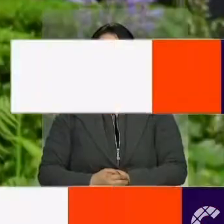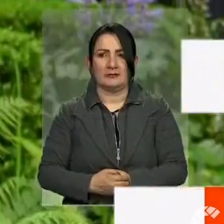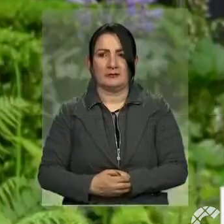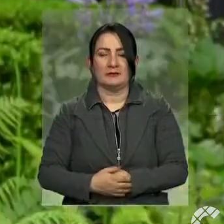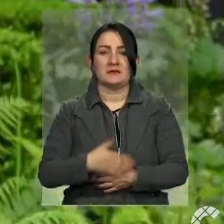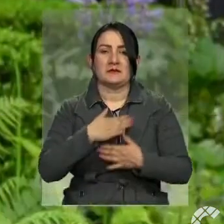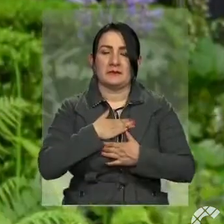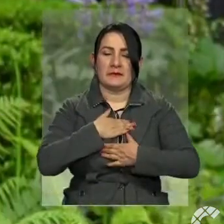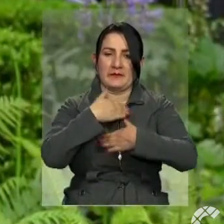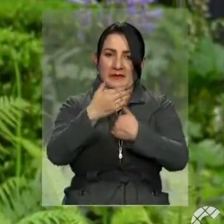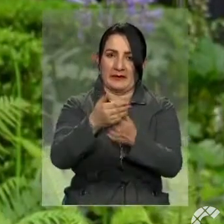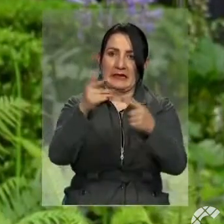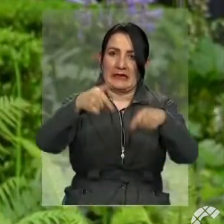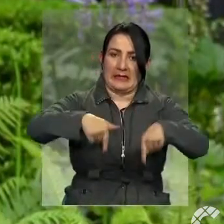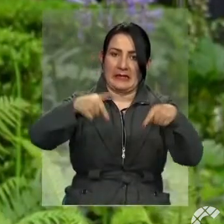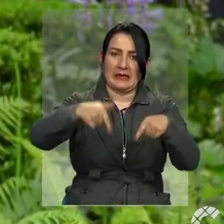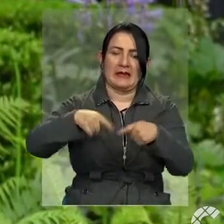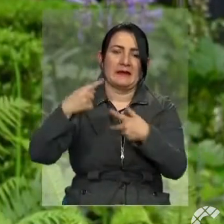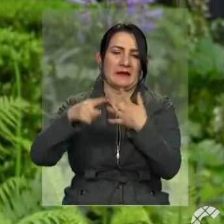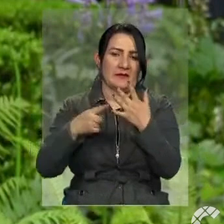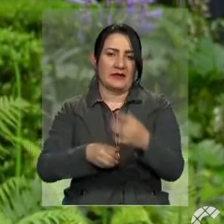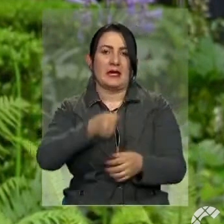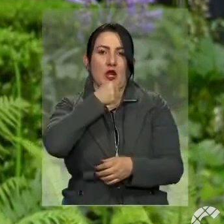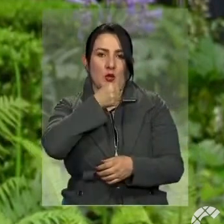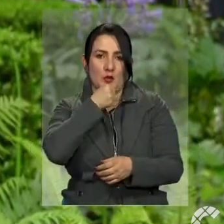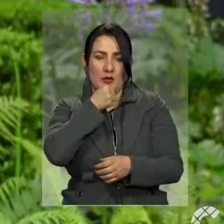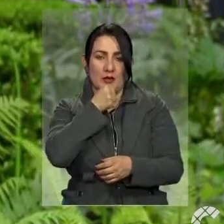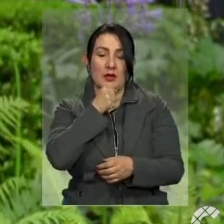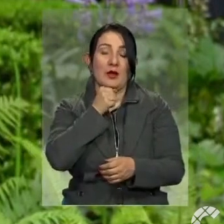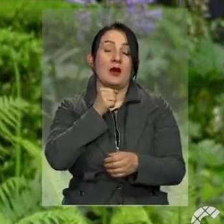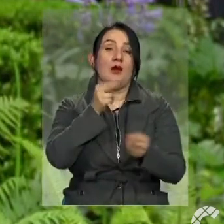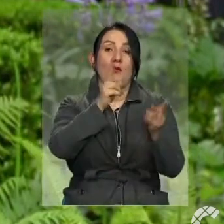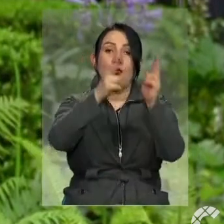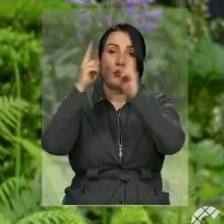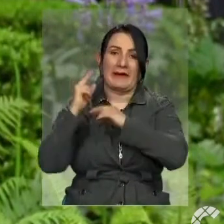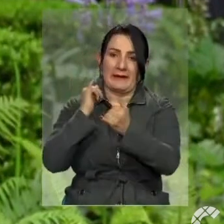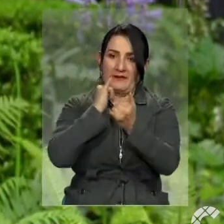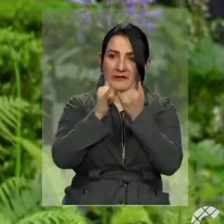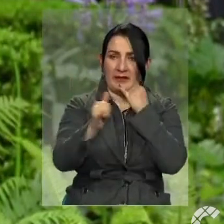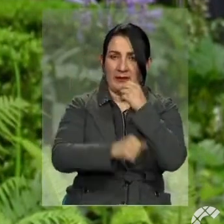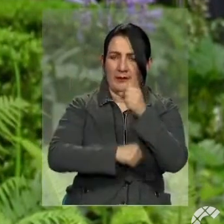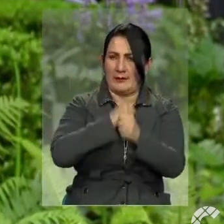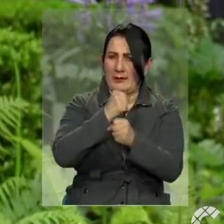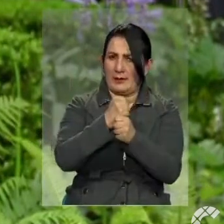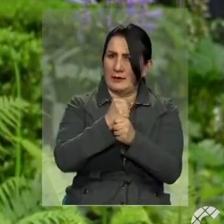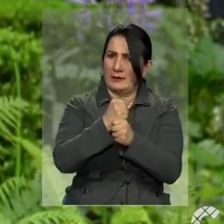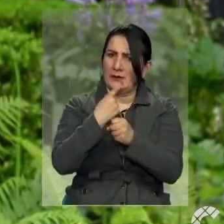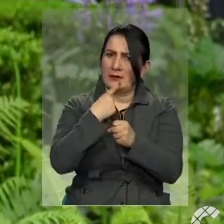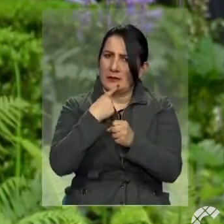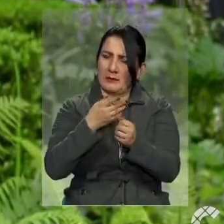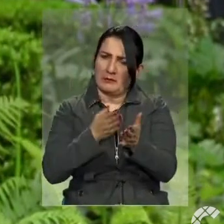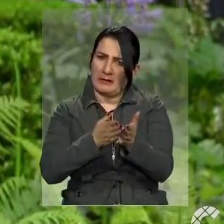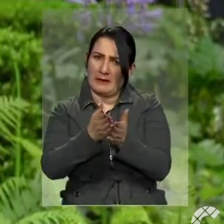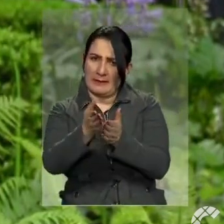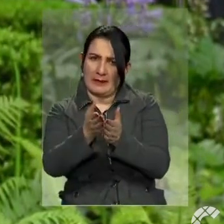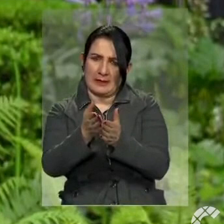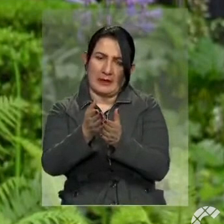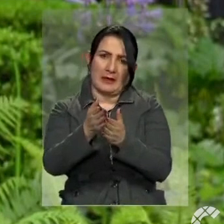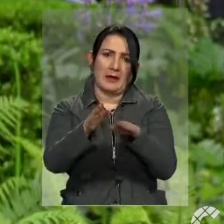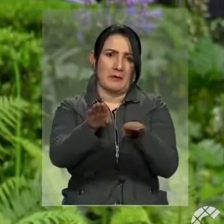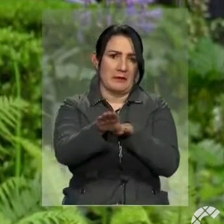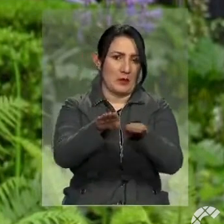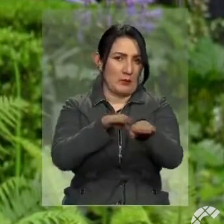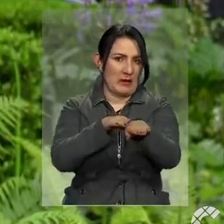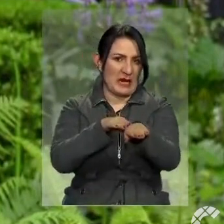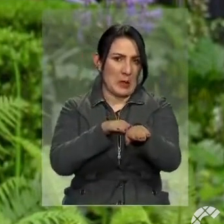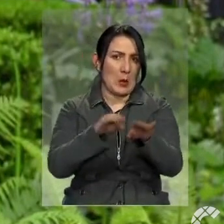Qué gusto saludarlos. Efectivamente, varios anuncios para el puente de fin de año. Respondiendo primero a la pregunta de si se va a mantener o no el pico y placa